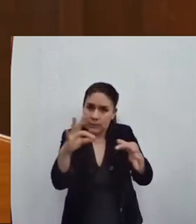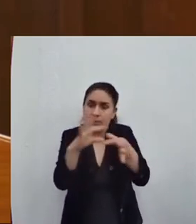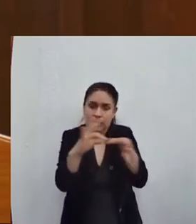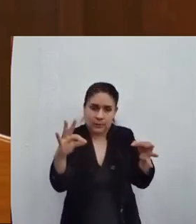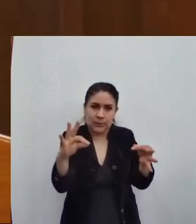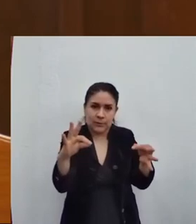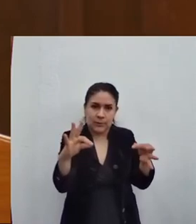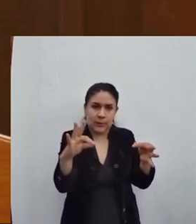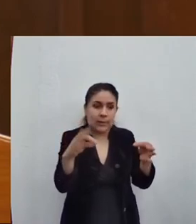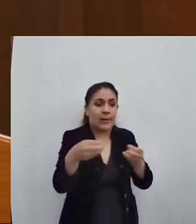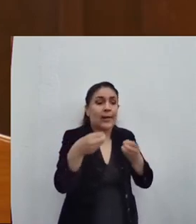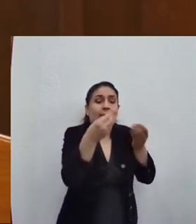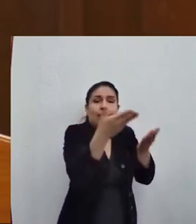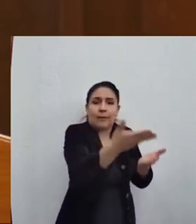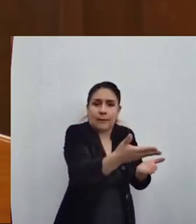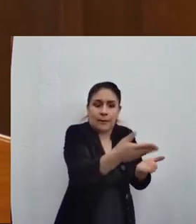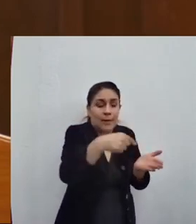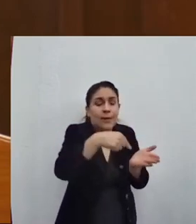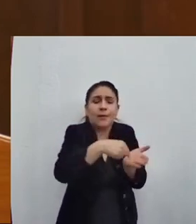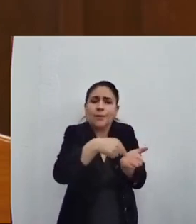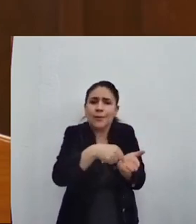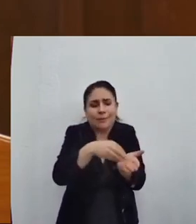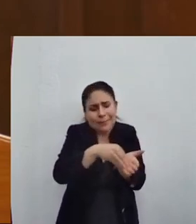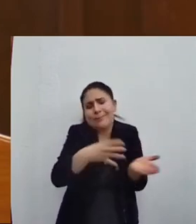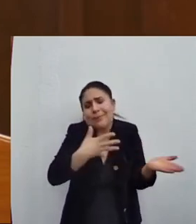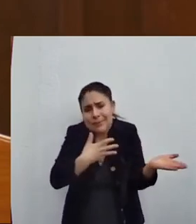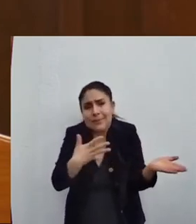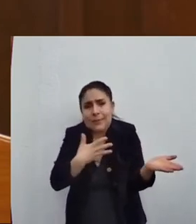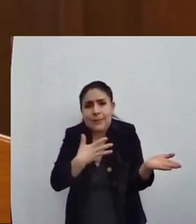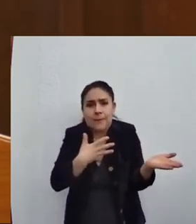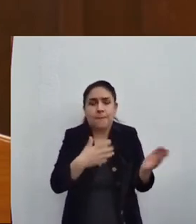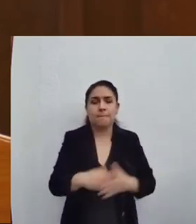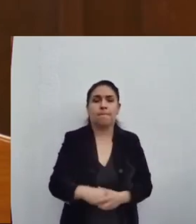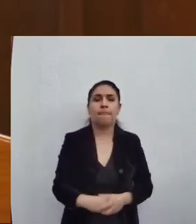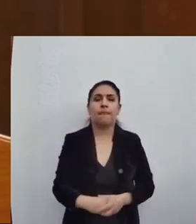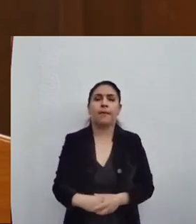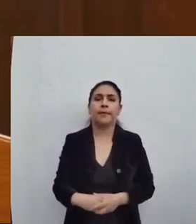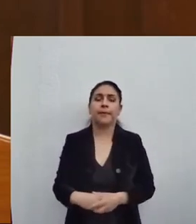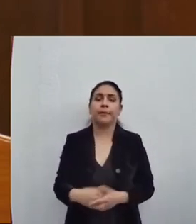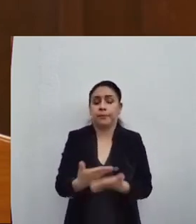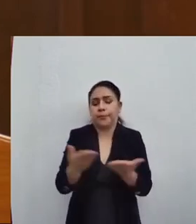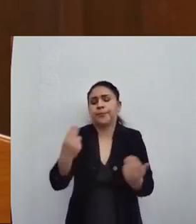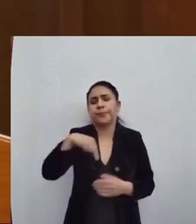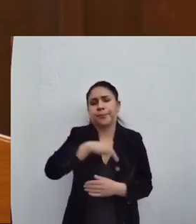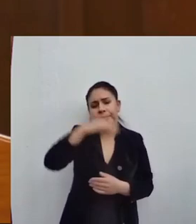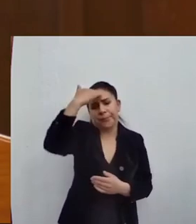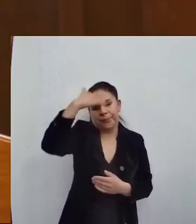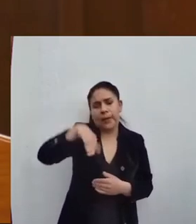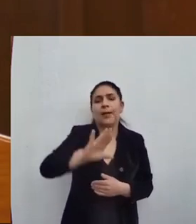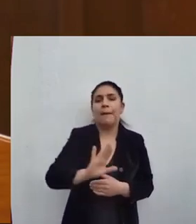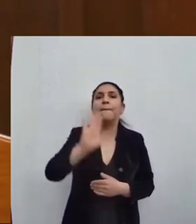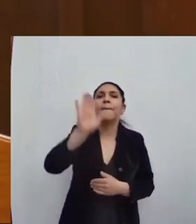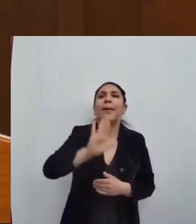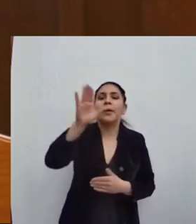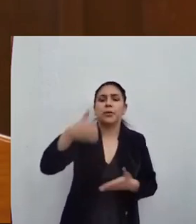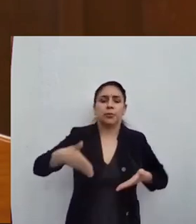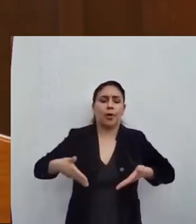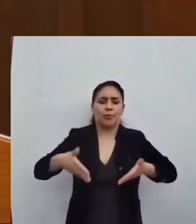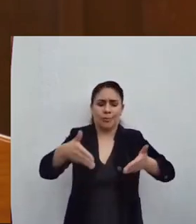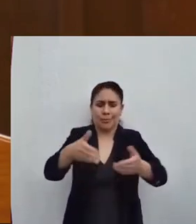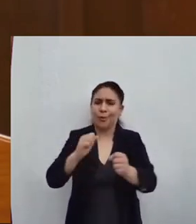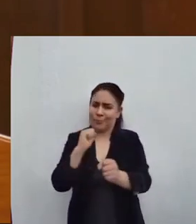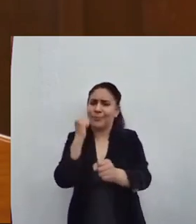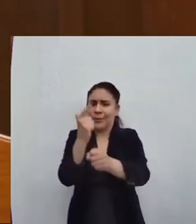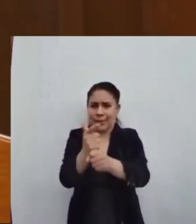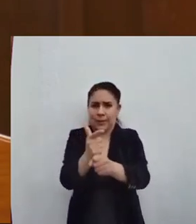estados los garantizan. Estamos en el camino correcto para construir esas sociedades y